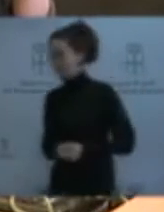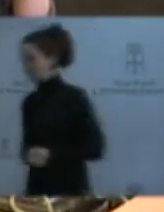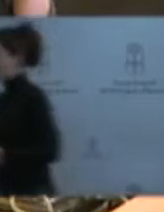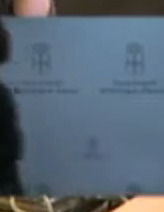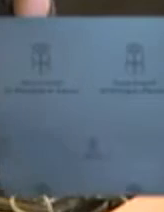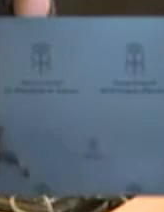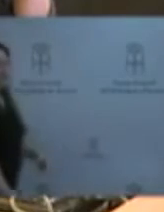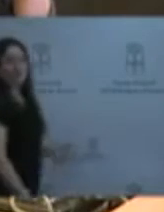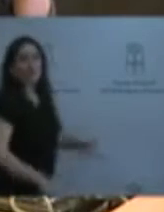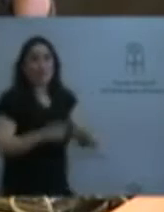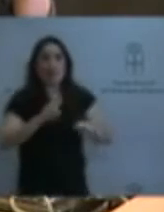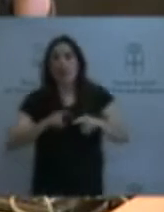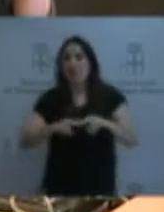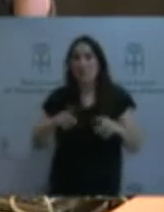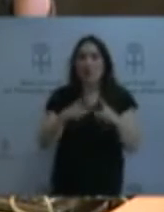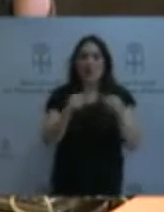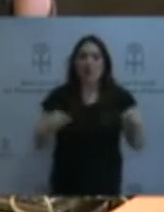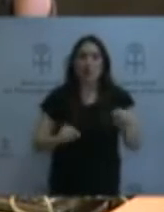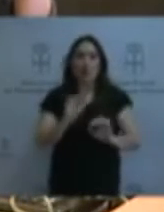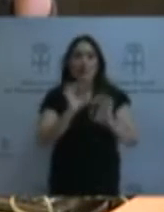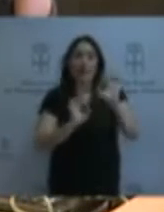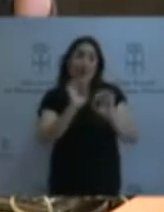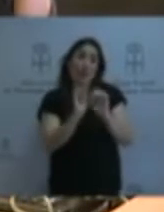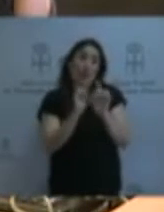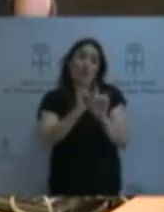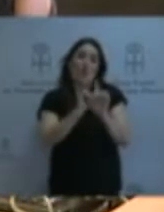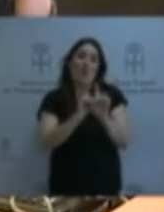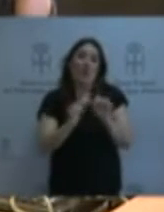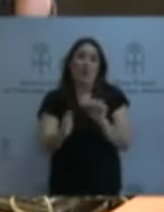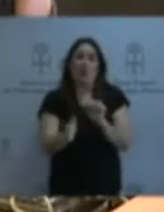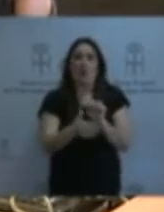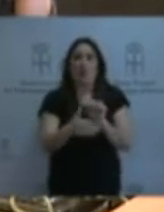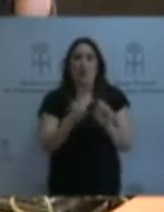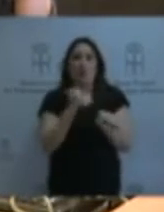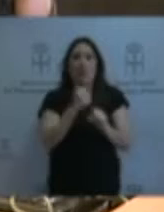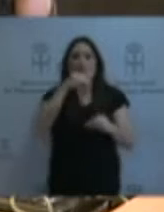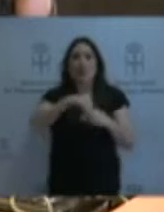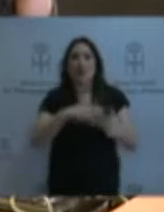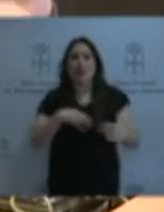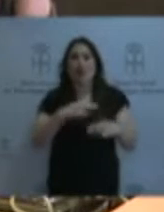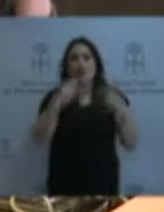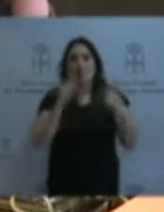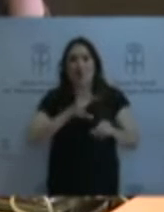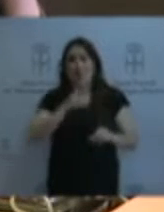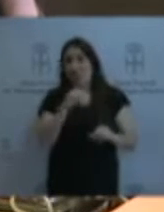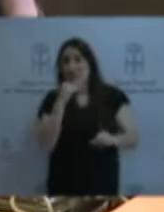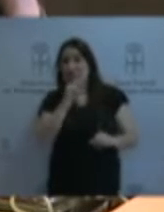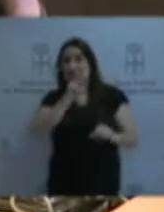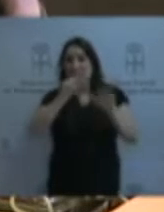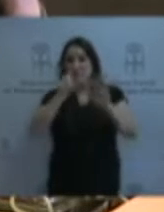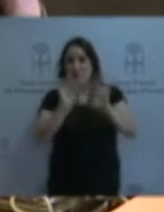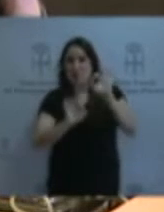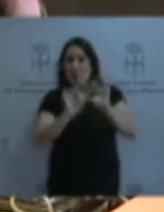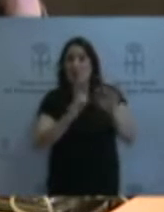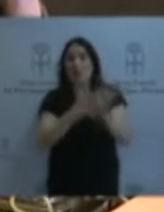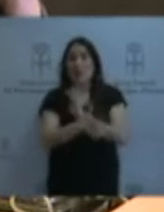El Principado de Asturias tiene uno de los mayores niveles de precariedad laboral en la función pública del Estado, alrededor de un 26%. Hablamos de una administración asturiana con